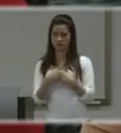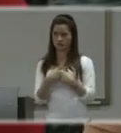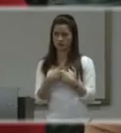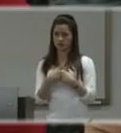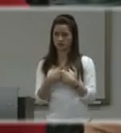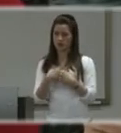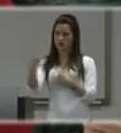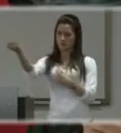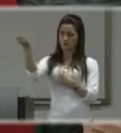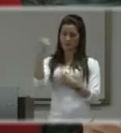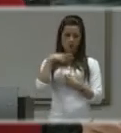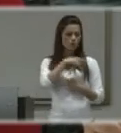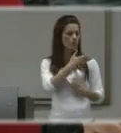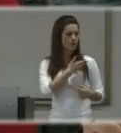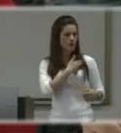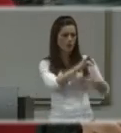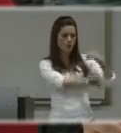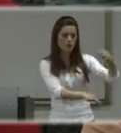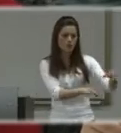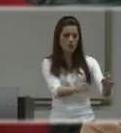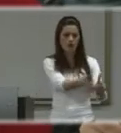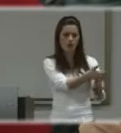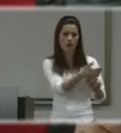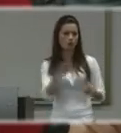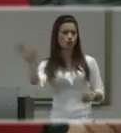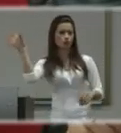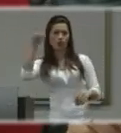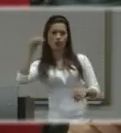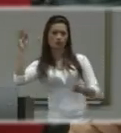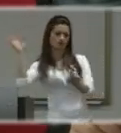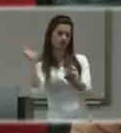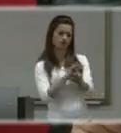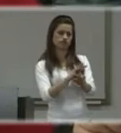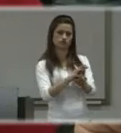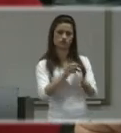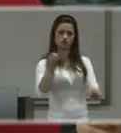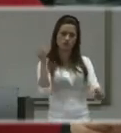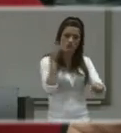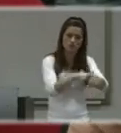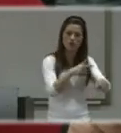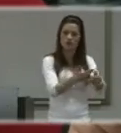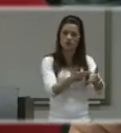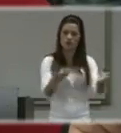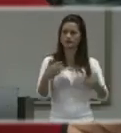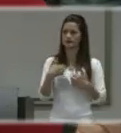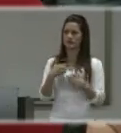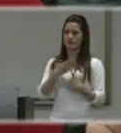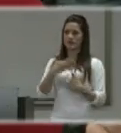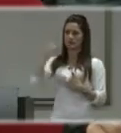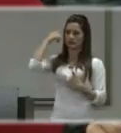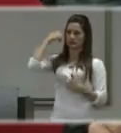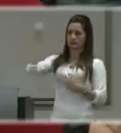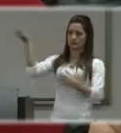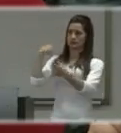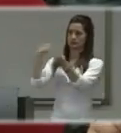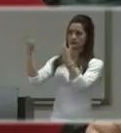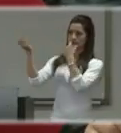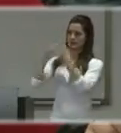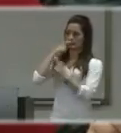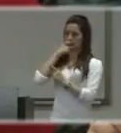del entorno? Todos la van a abusar. Entonces la recomendación desde muchos sitios en cuanto la niña se desarrolla